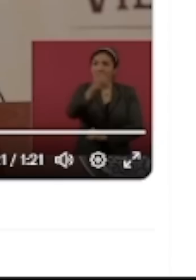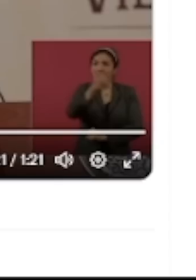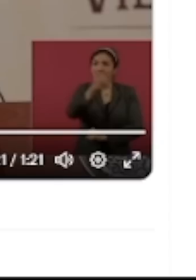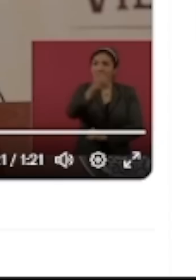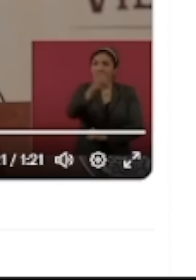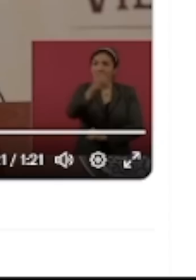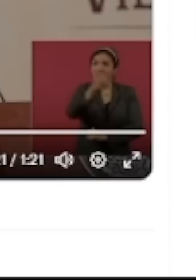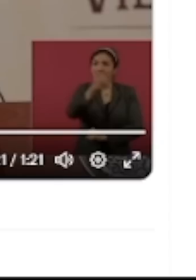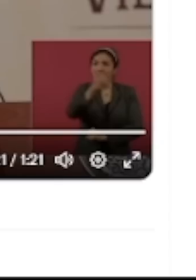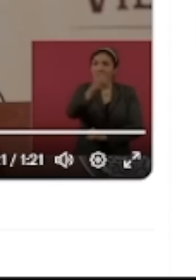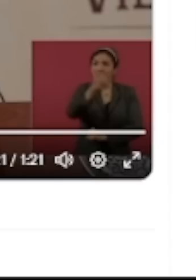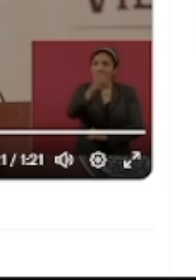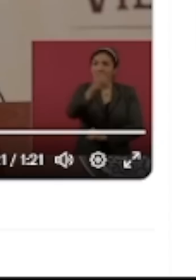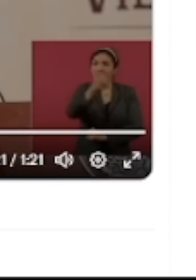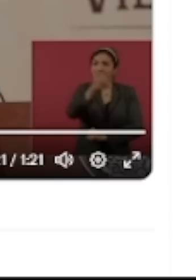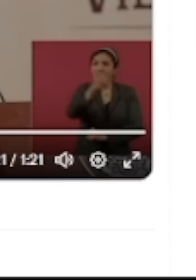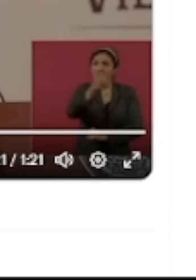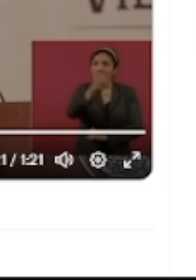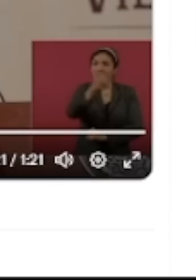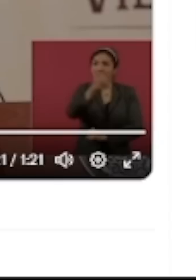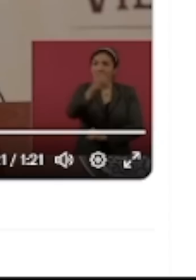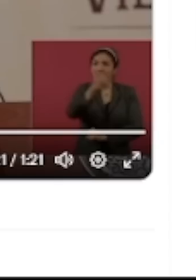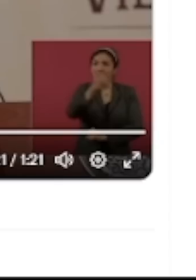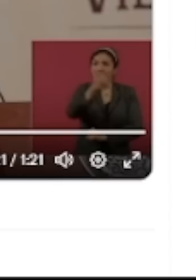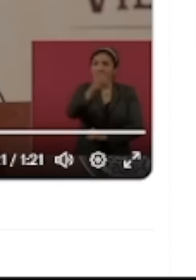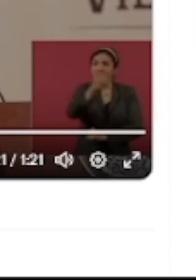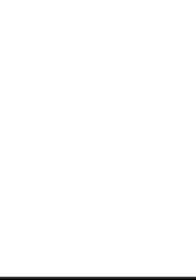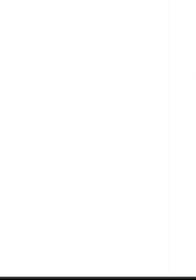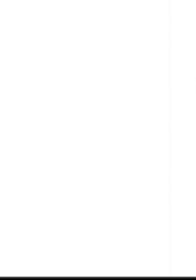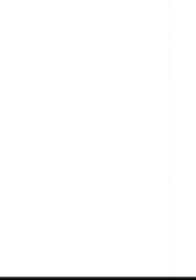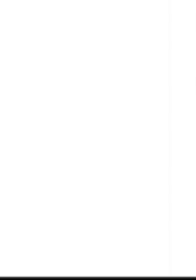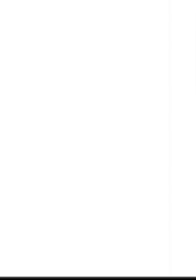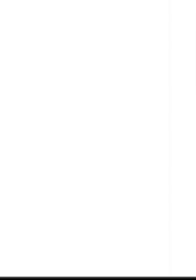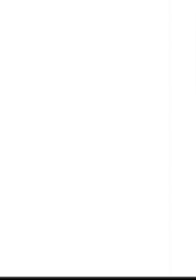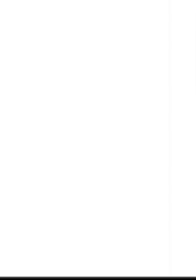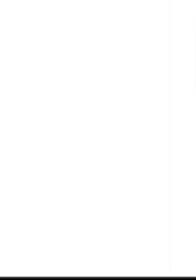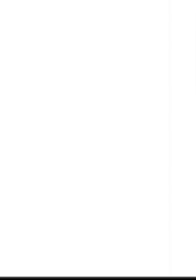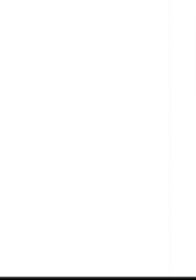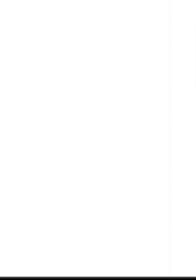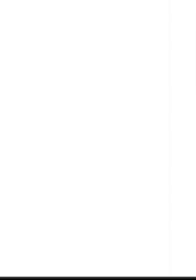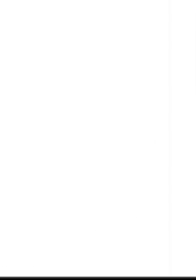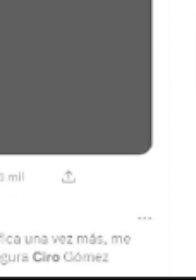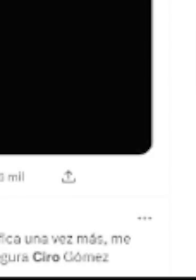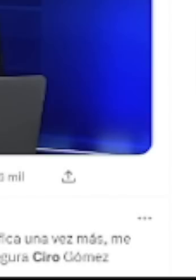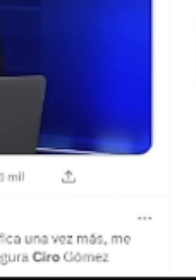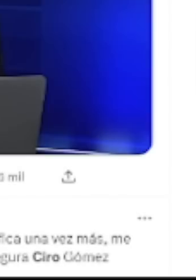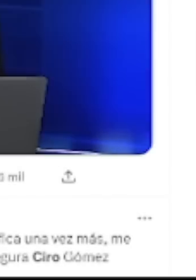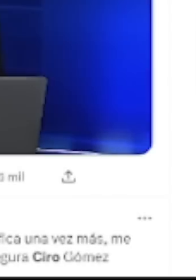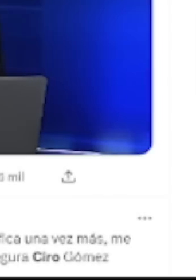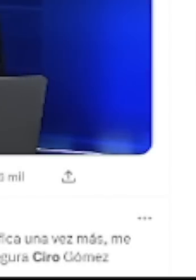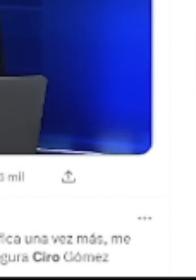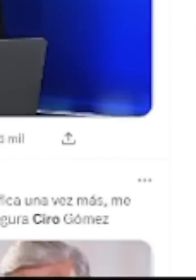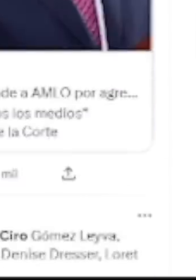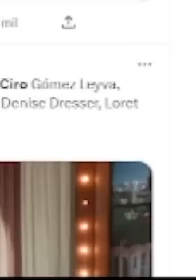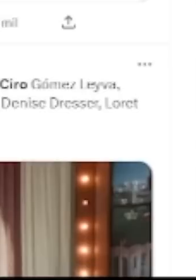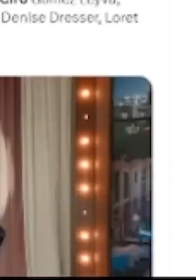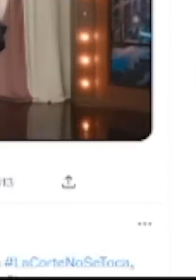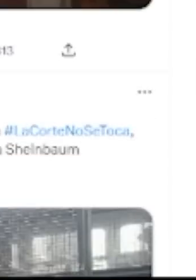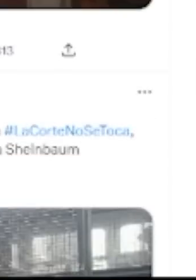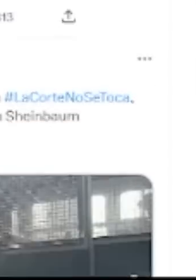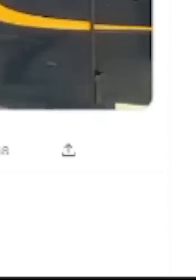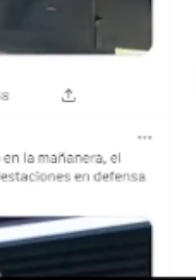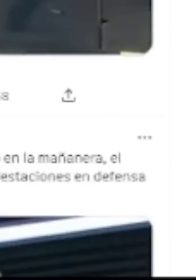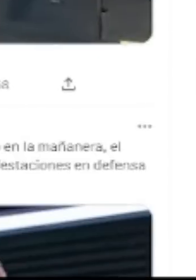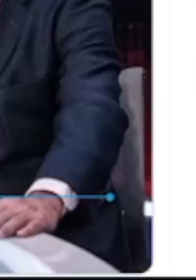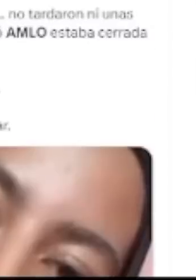López Obrador, esta noticia que le dolió en el corazón a Ciro Gómez Leyva,